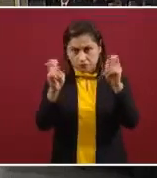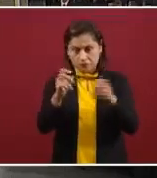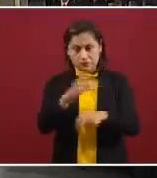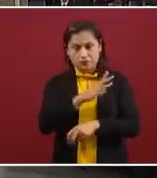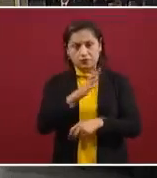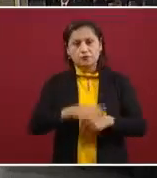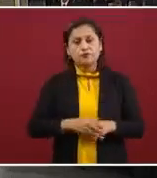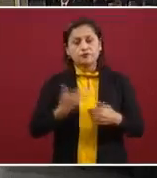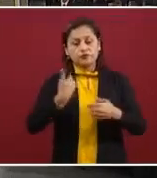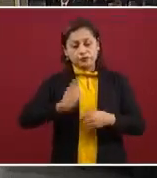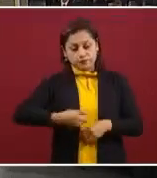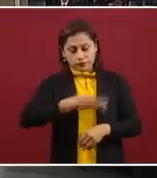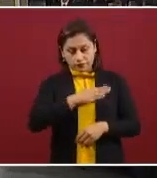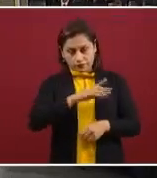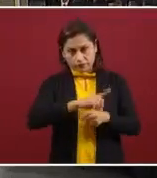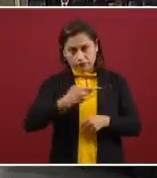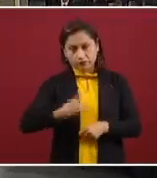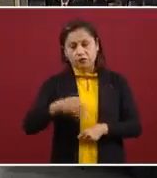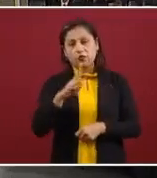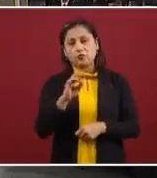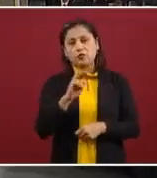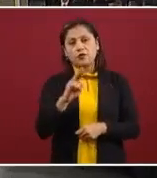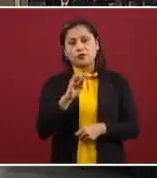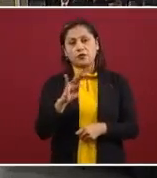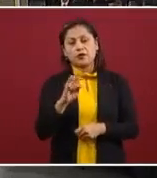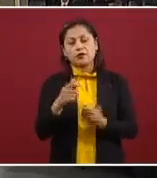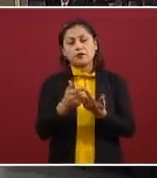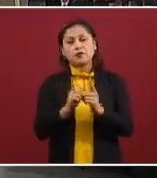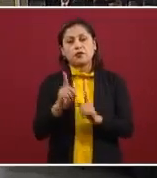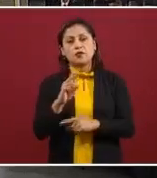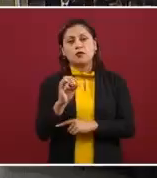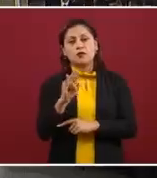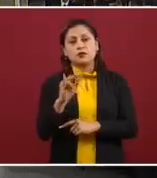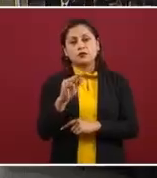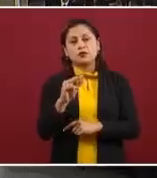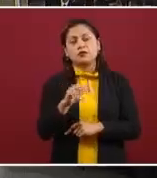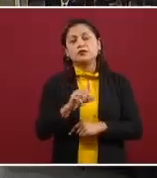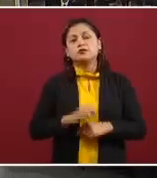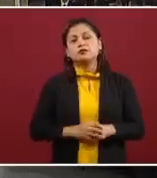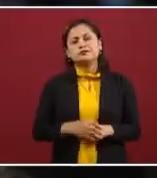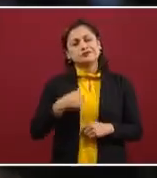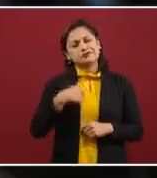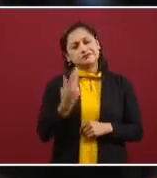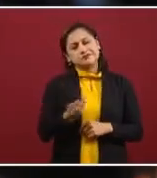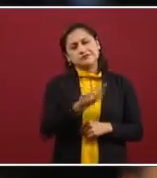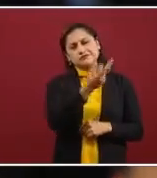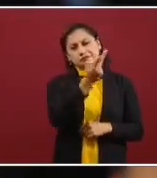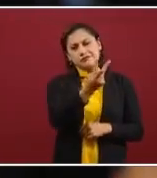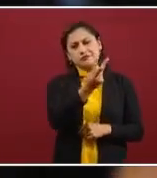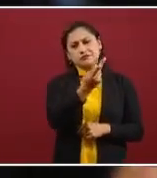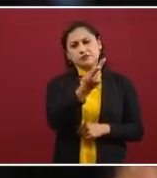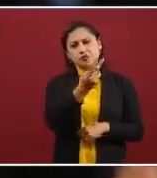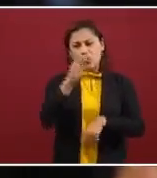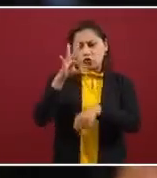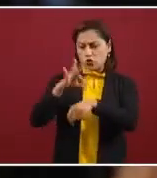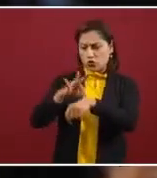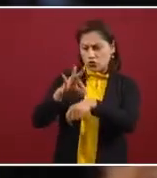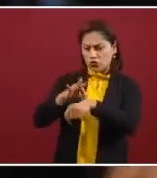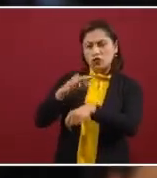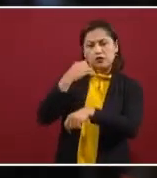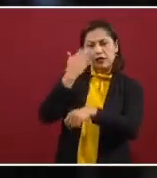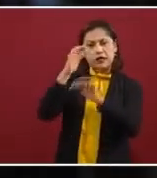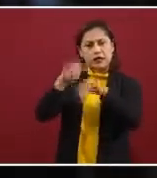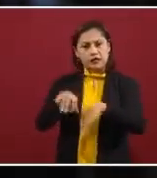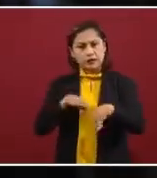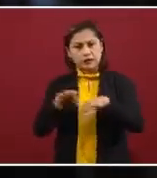Barrera, del diario Evasiones. Primero preguntarle, ¿los médicos a dónde pueden enviar su currículum? ¿A partir